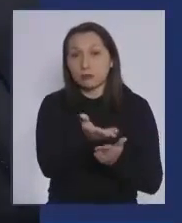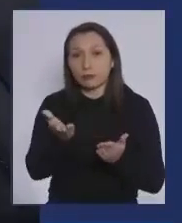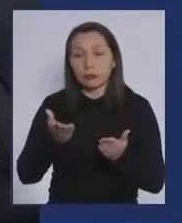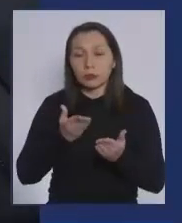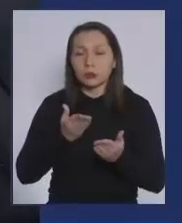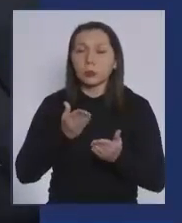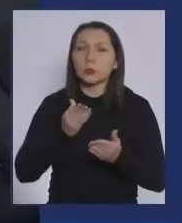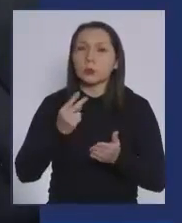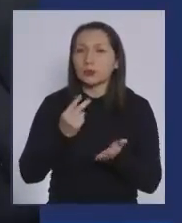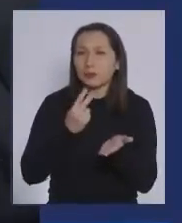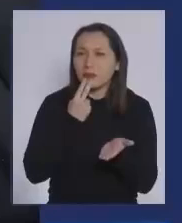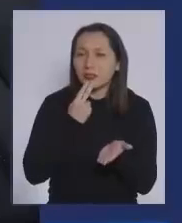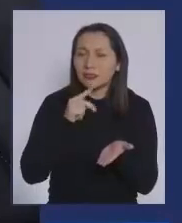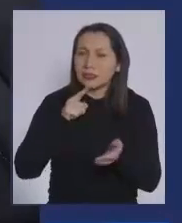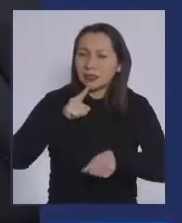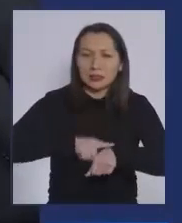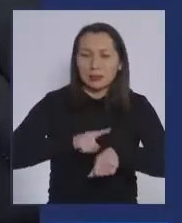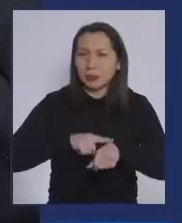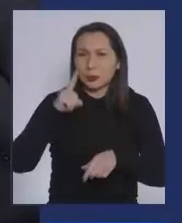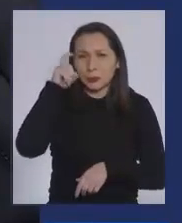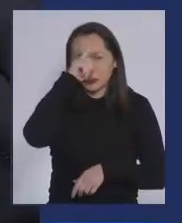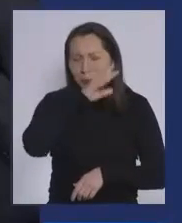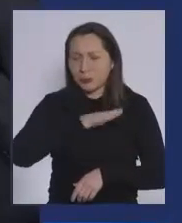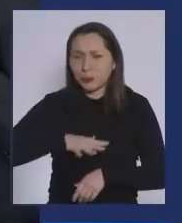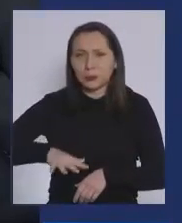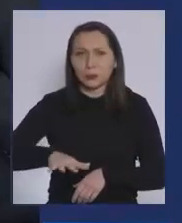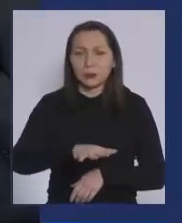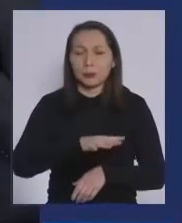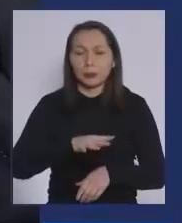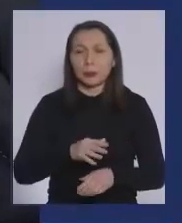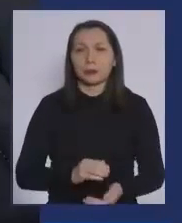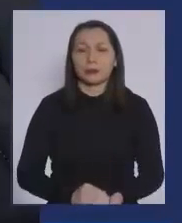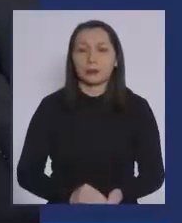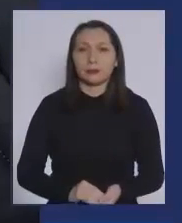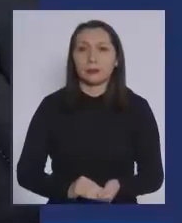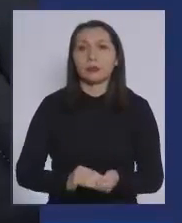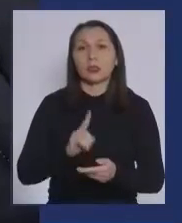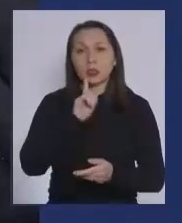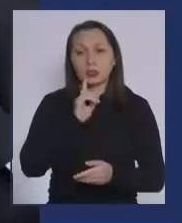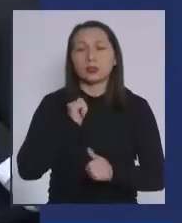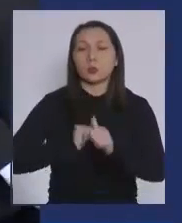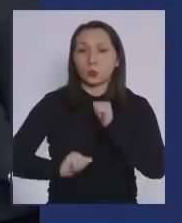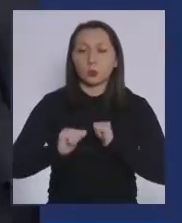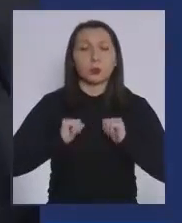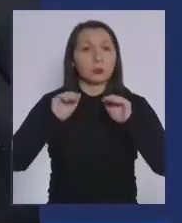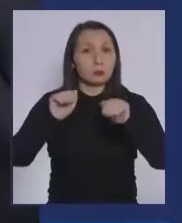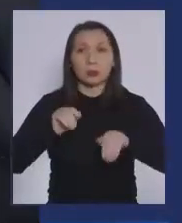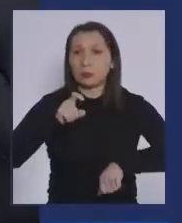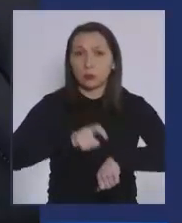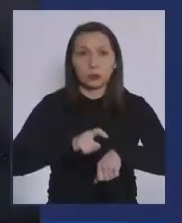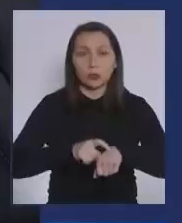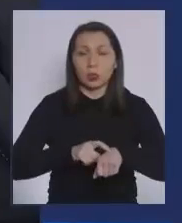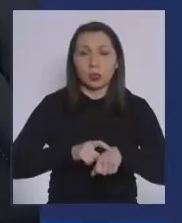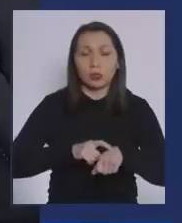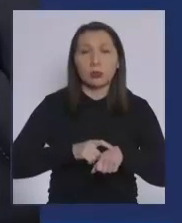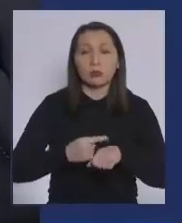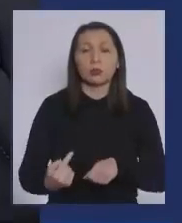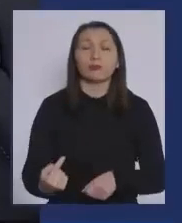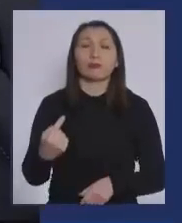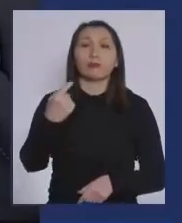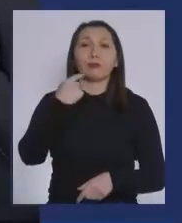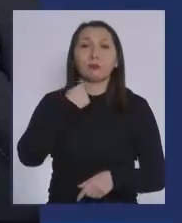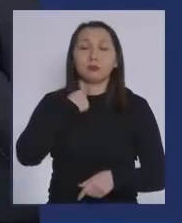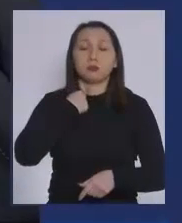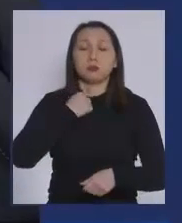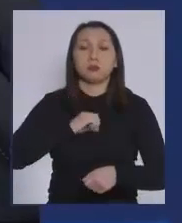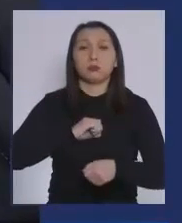viviendo tiempos muy duros y difíciles y están sufriendo simultáneamente los efectos